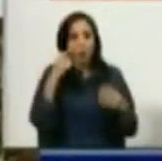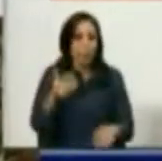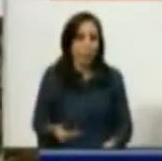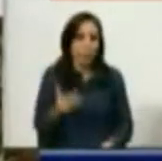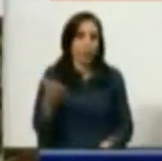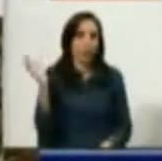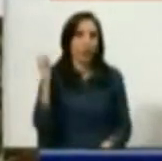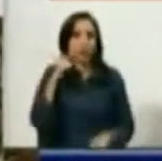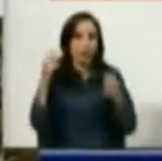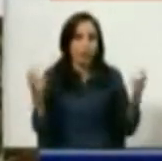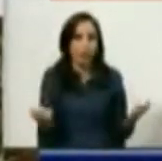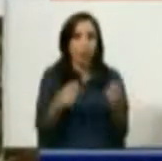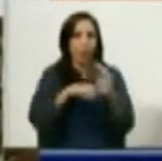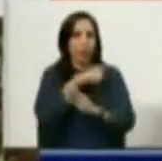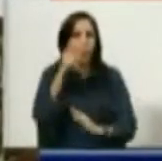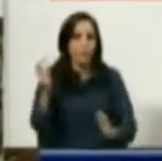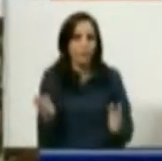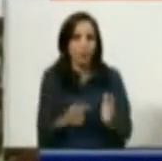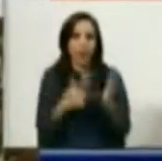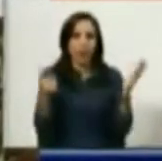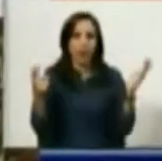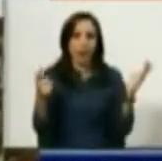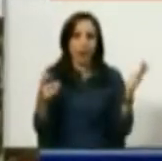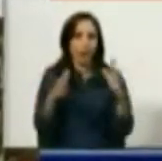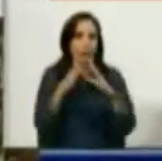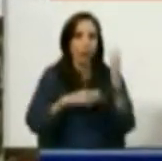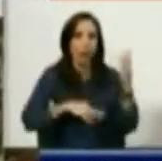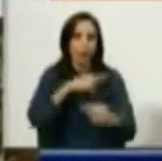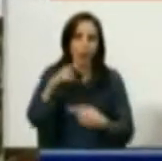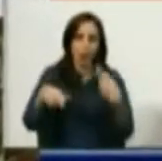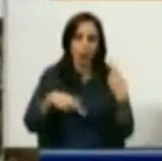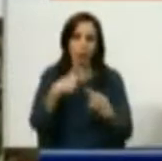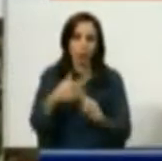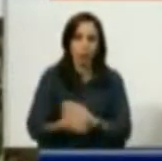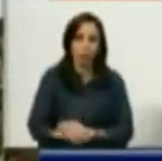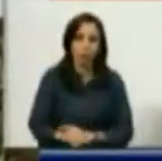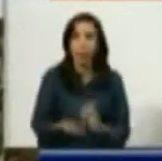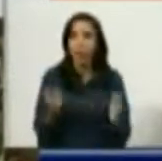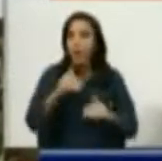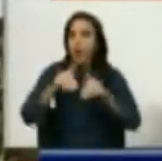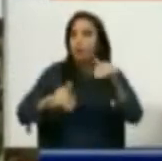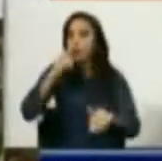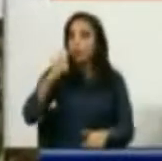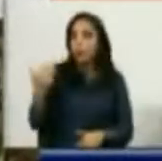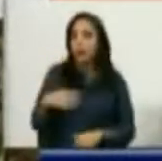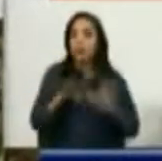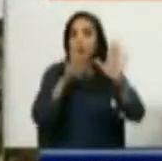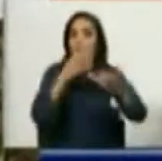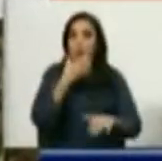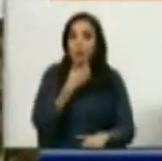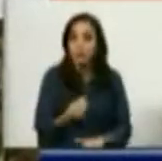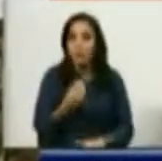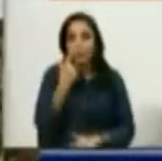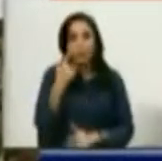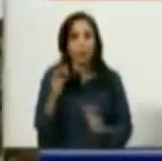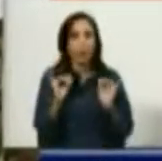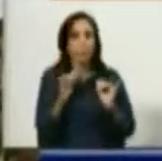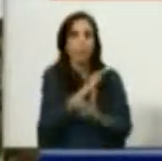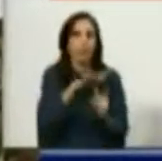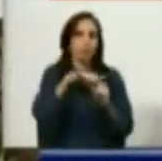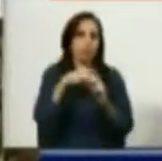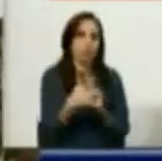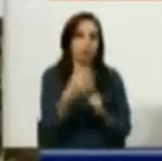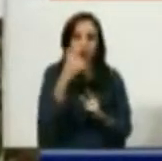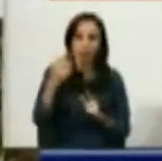victoria absoluta de la fuerza Revolucionaria las elecciones del nueve de diciembre nos encuentran en esa situación